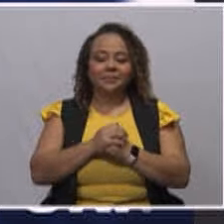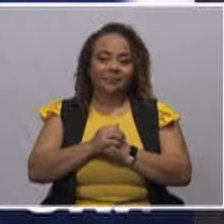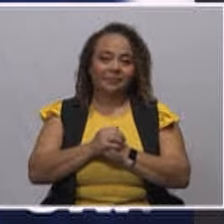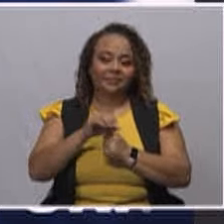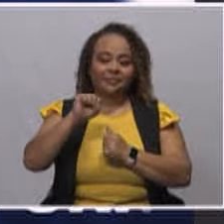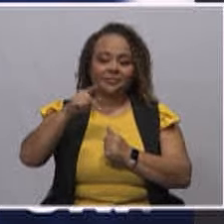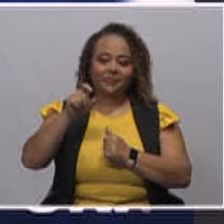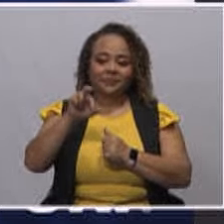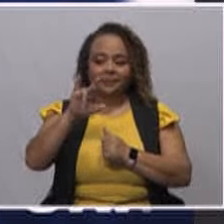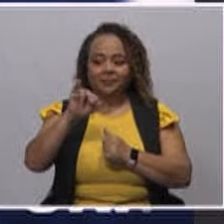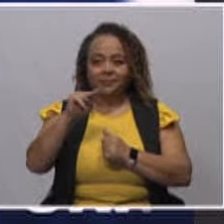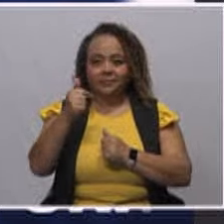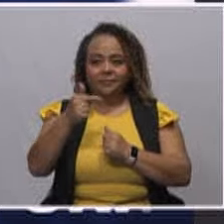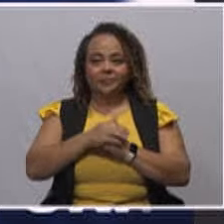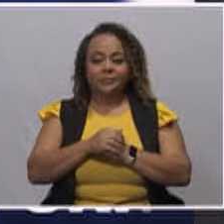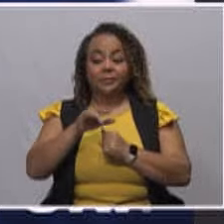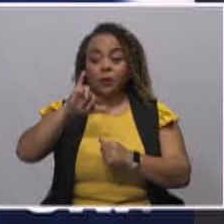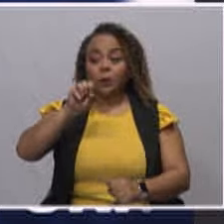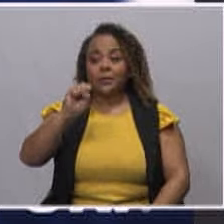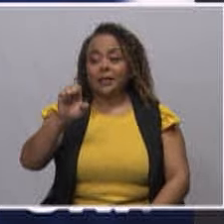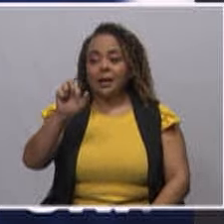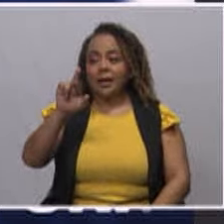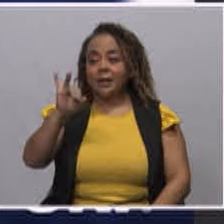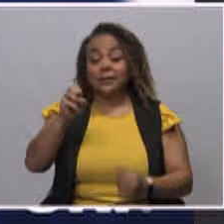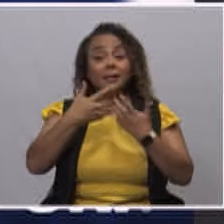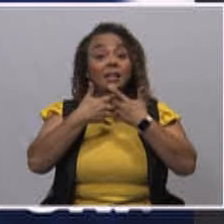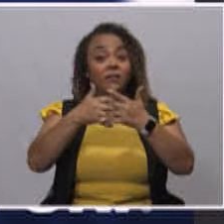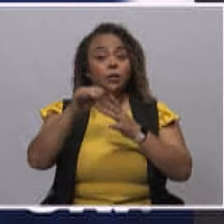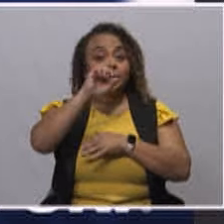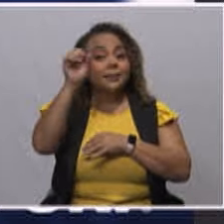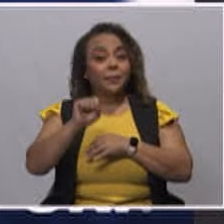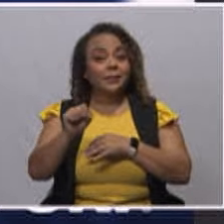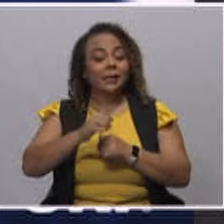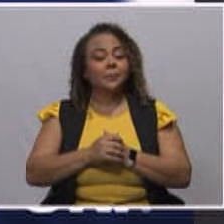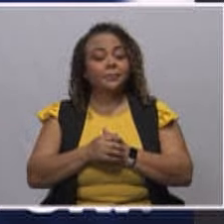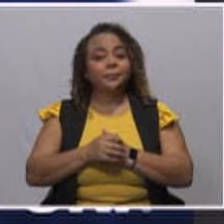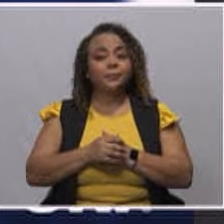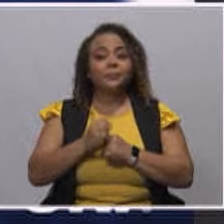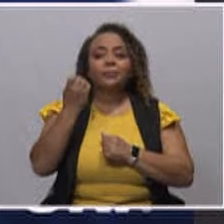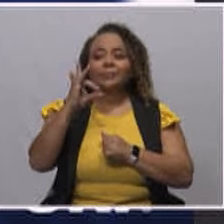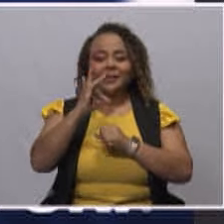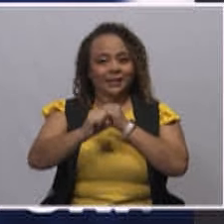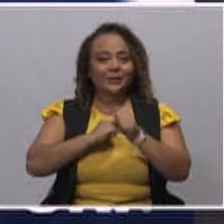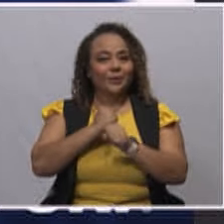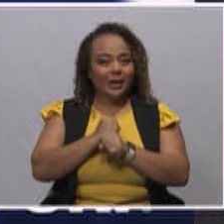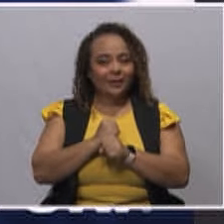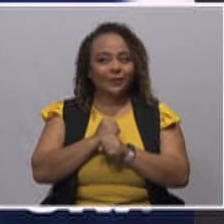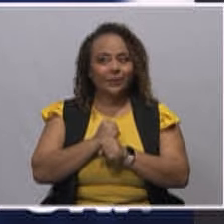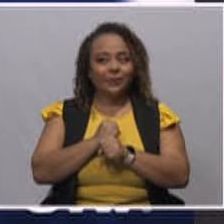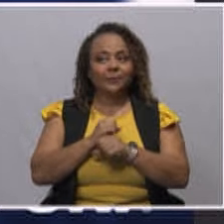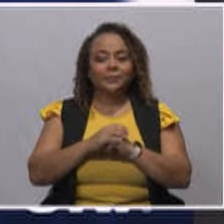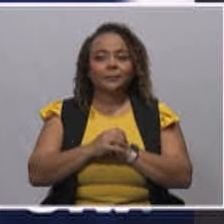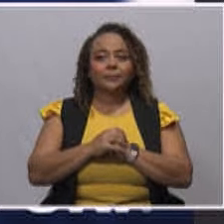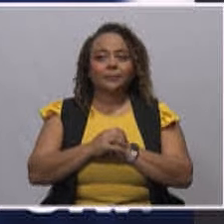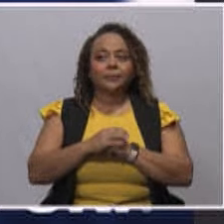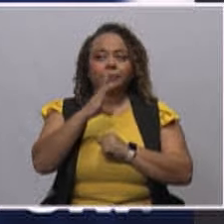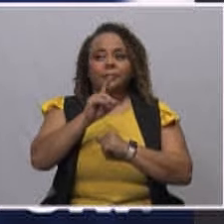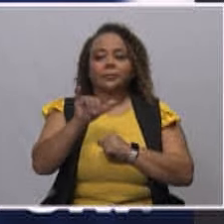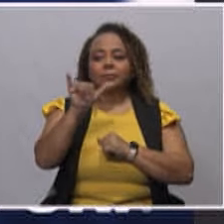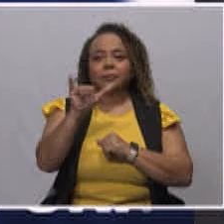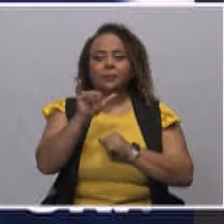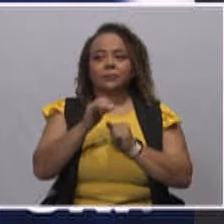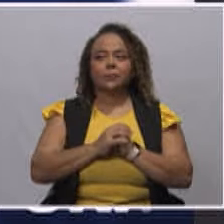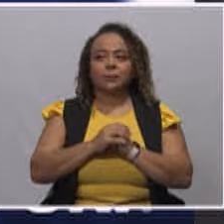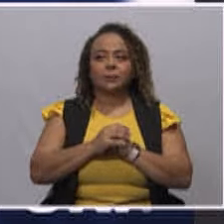spins sí está José Arias que es un defensor de saprisa eh 18 años y también en